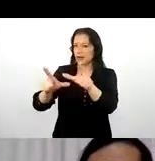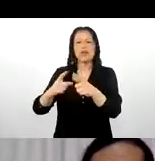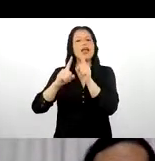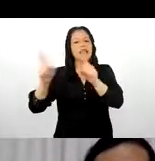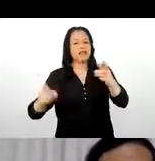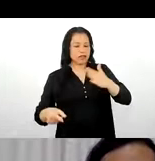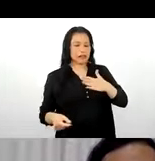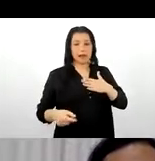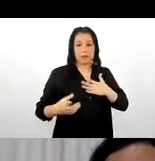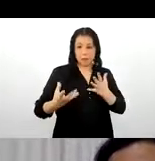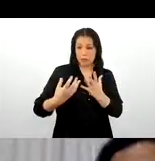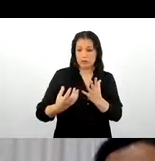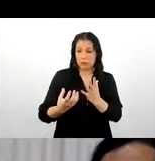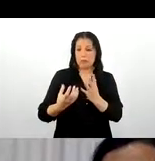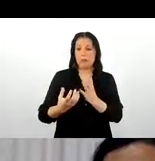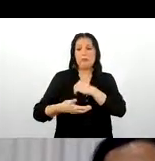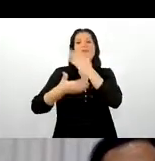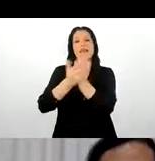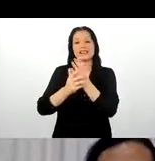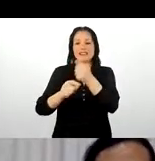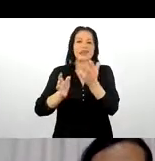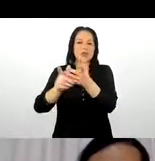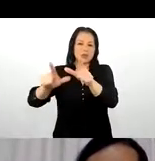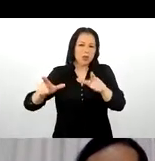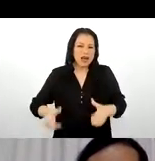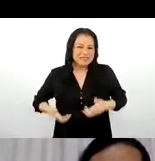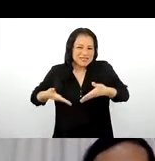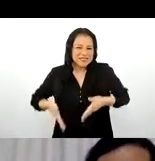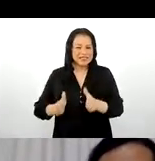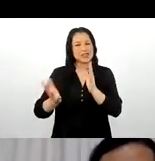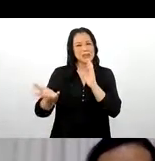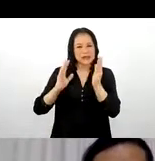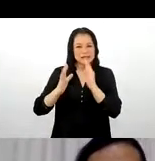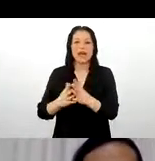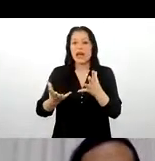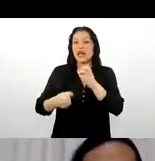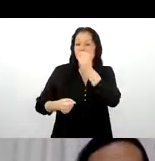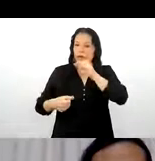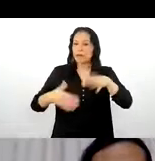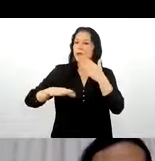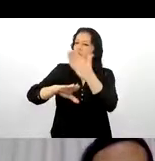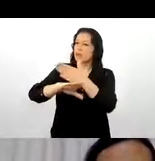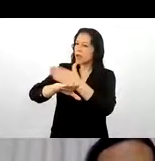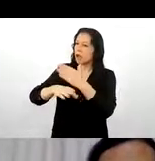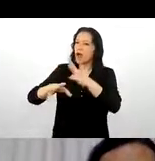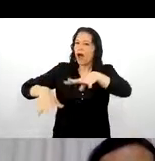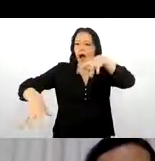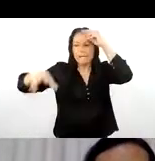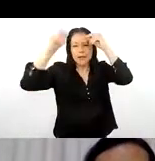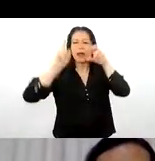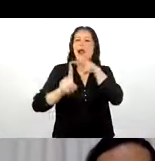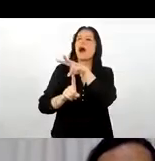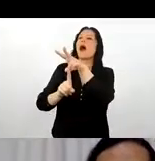pero forman parte de sus raíces, ¿no? Entonces, viaja para poder mejorar y para poder enriquecer su visión del mundo.